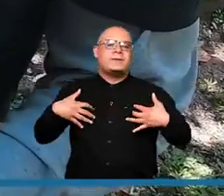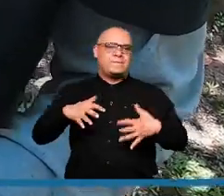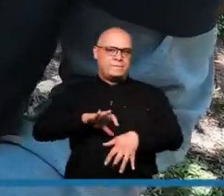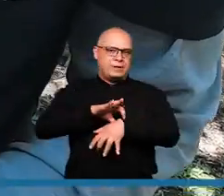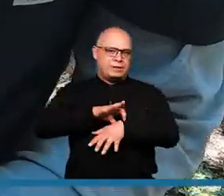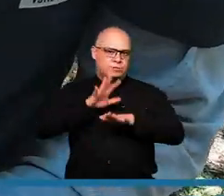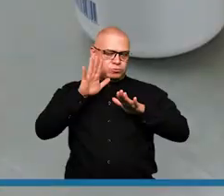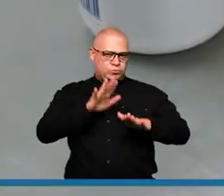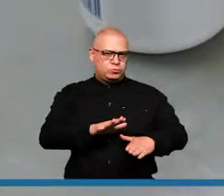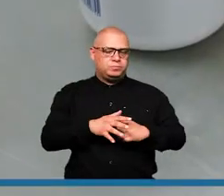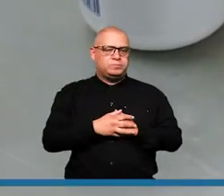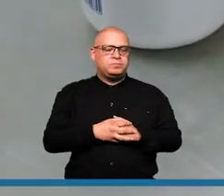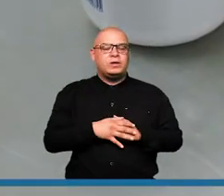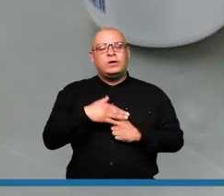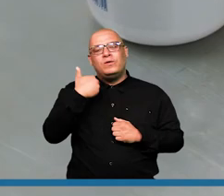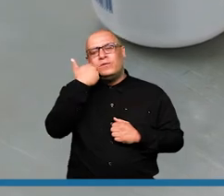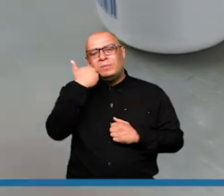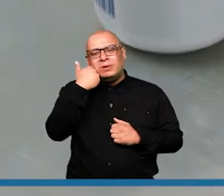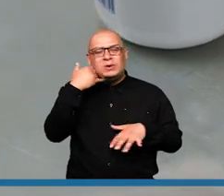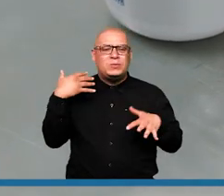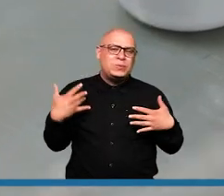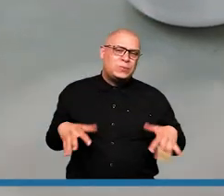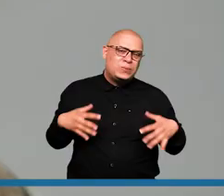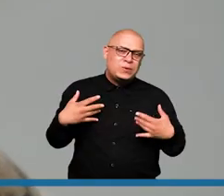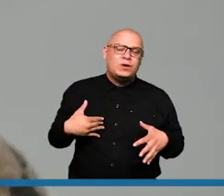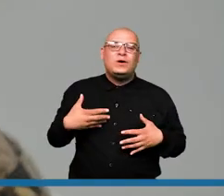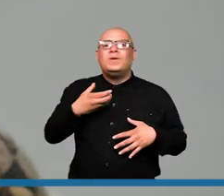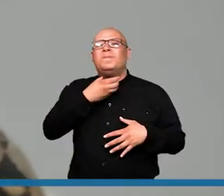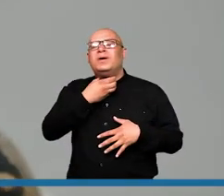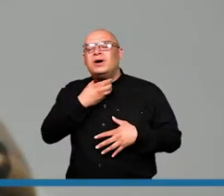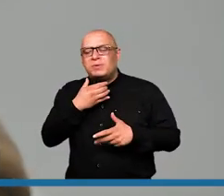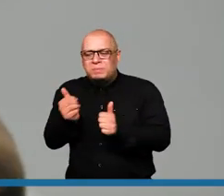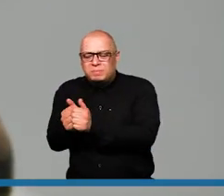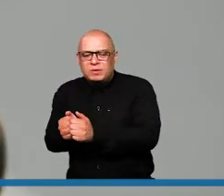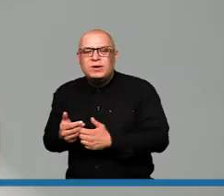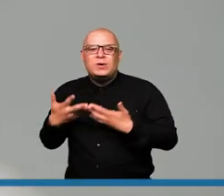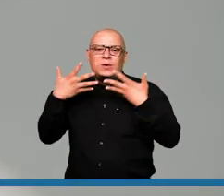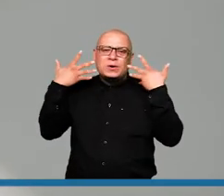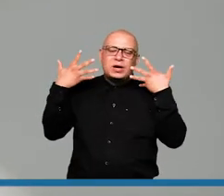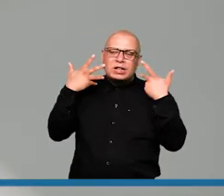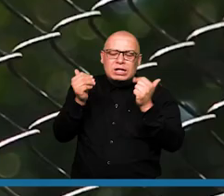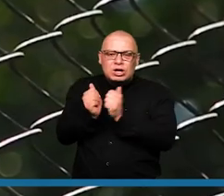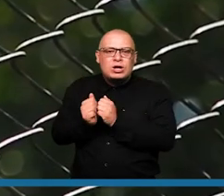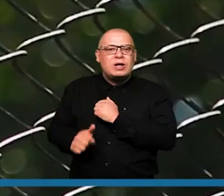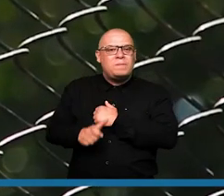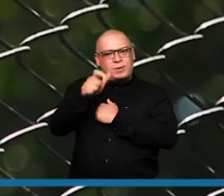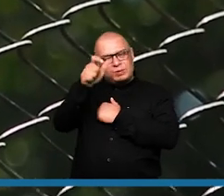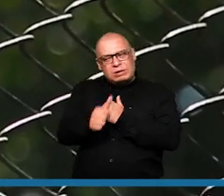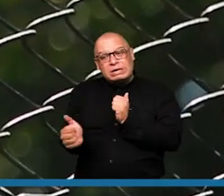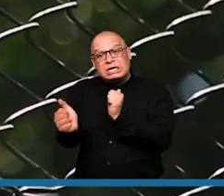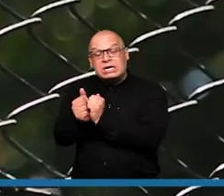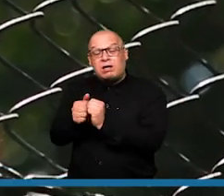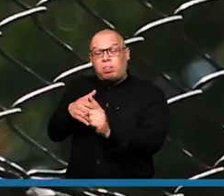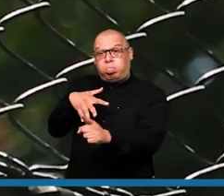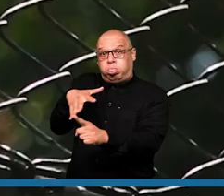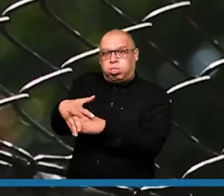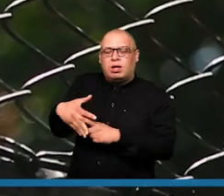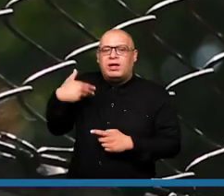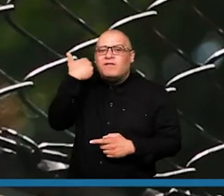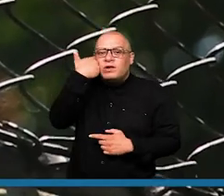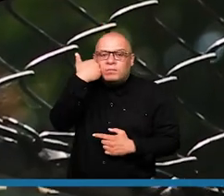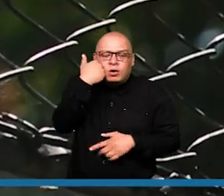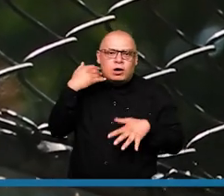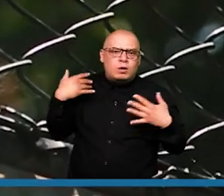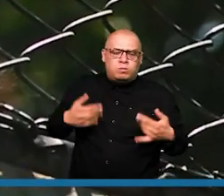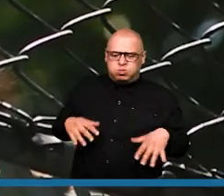médico-veterinaria, son animales que llegan con enfermedades horribles, han convivido con perros, con gatos, con humanos, y llegan con enfermedades que muchas veces no son